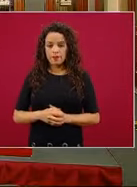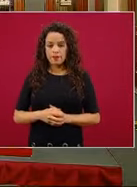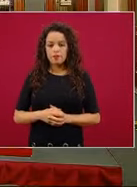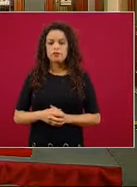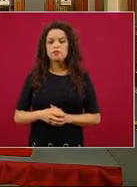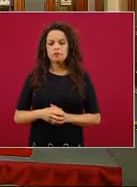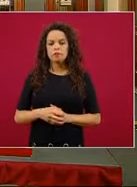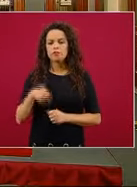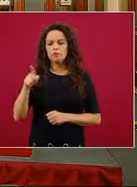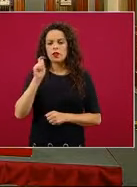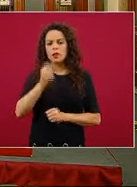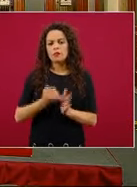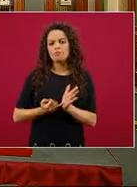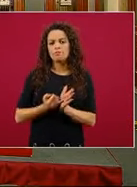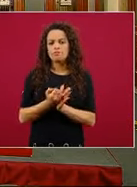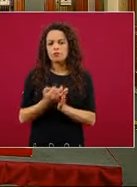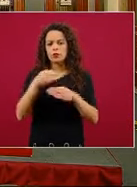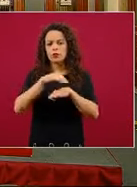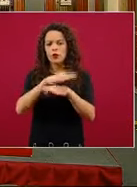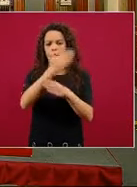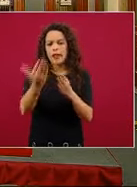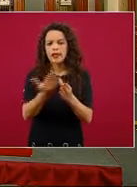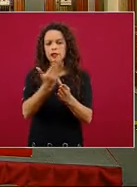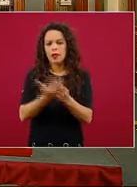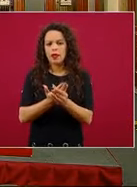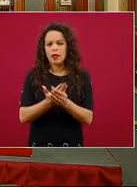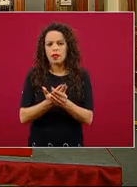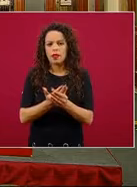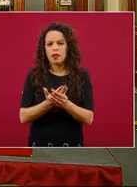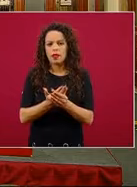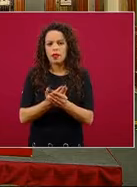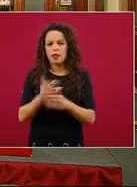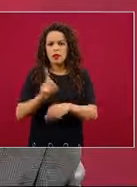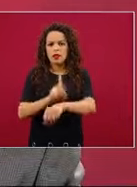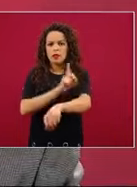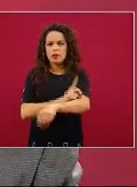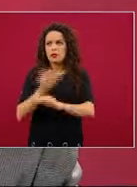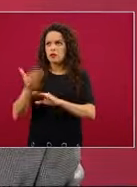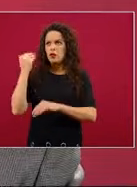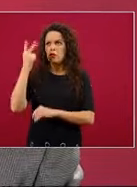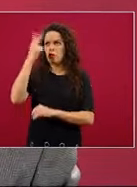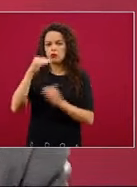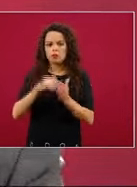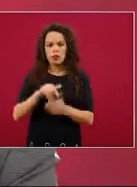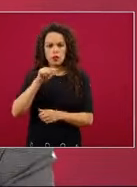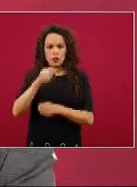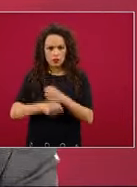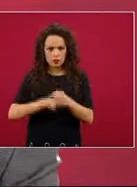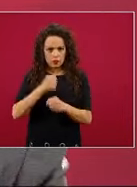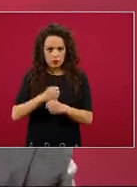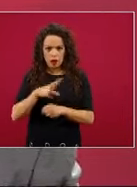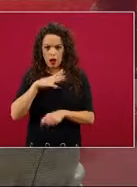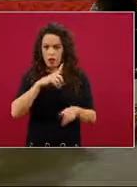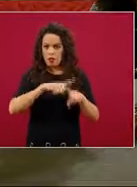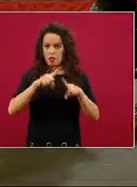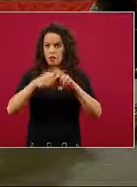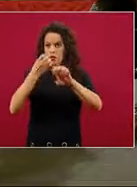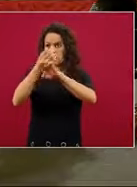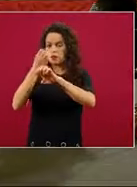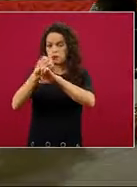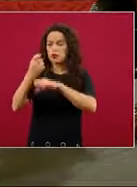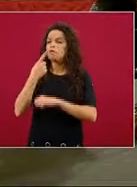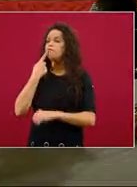resolvió sobre un expediente que provenía desde 2017 en la que diversas entidades